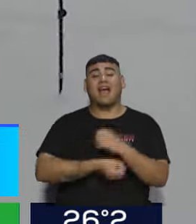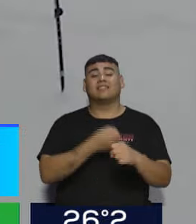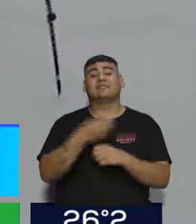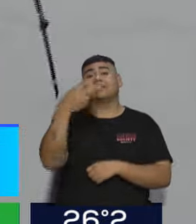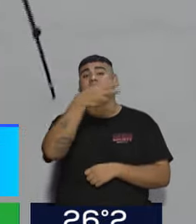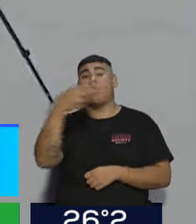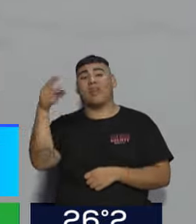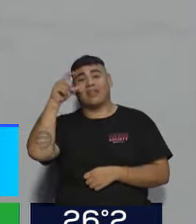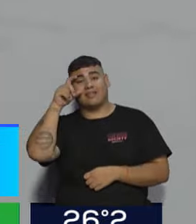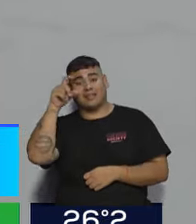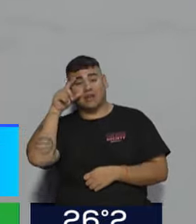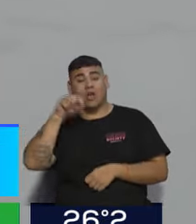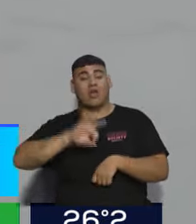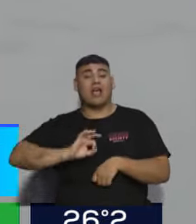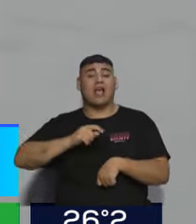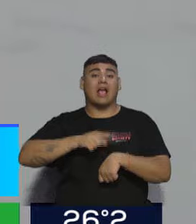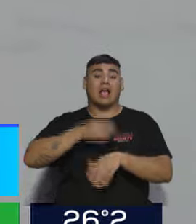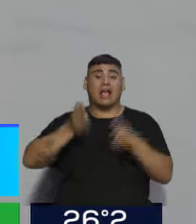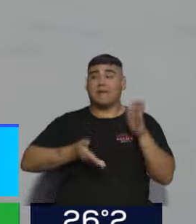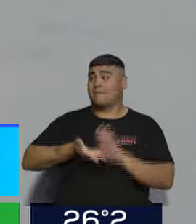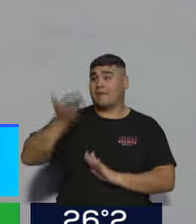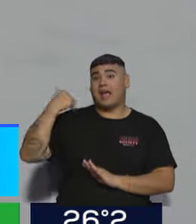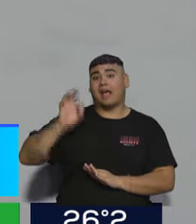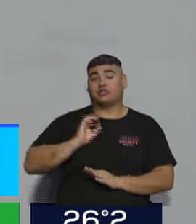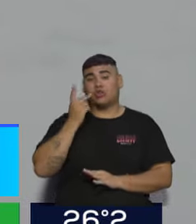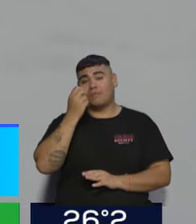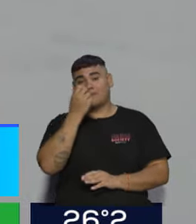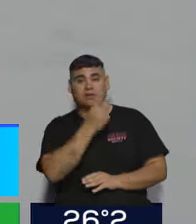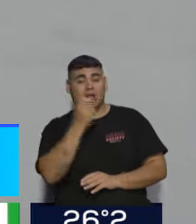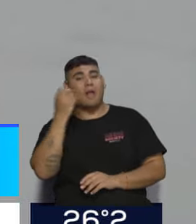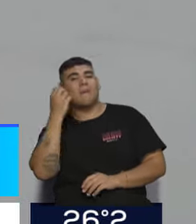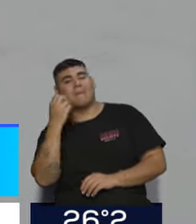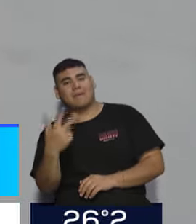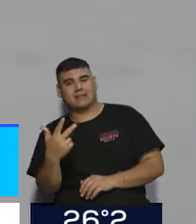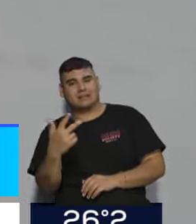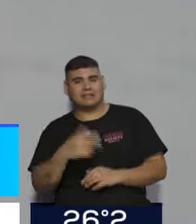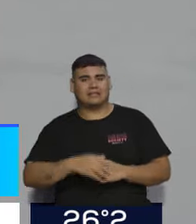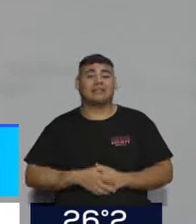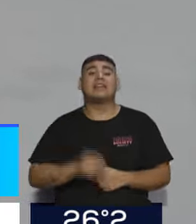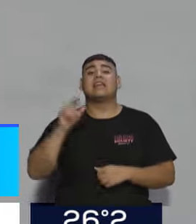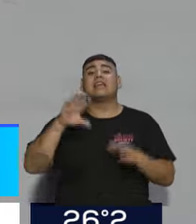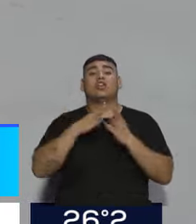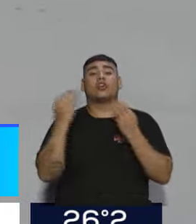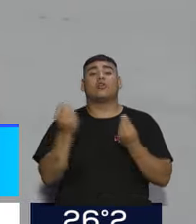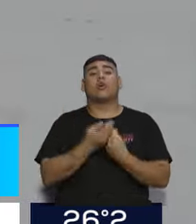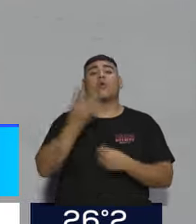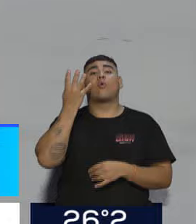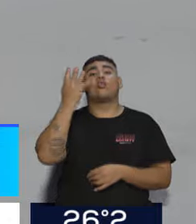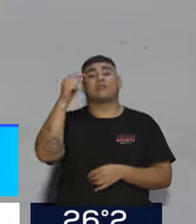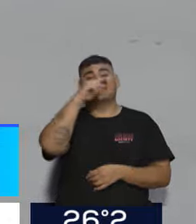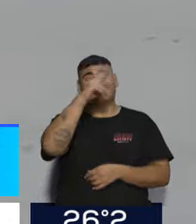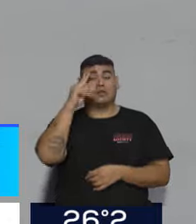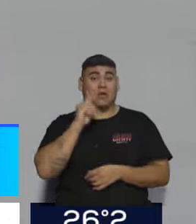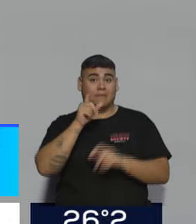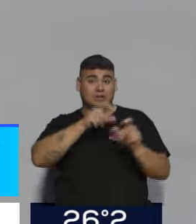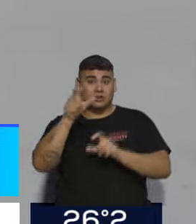enero. En la temporada pasada, hablamos del 22-23, ingresaron hasta esa fecha 4.079 personas, mientras